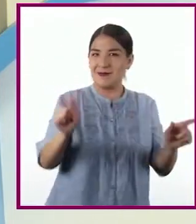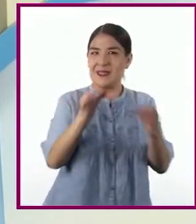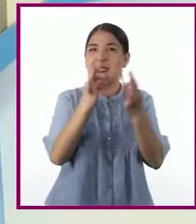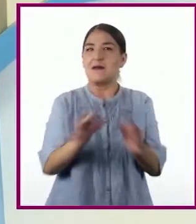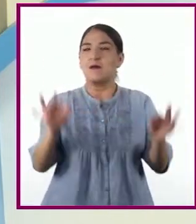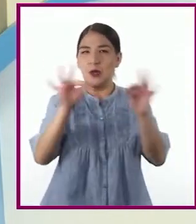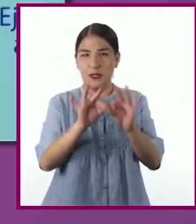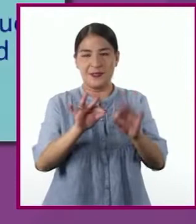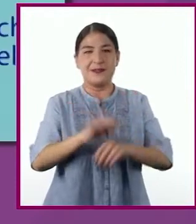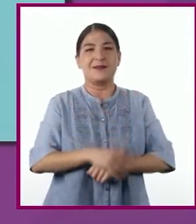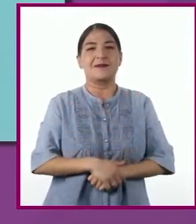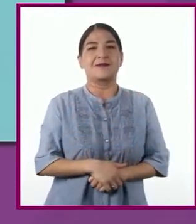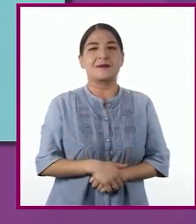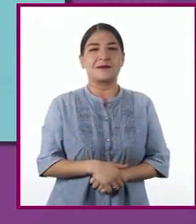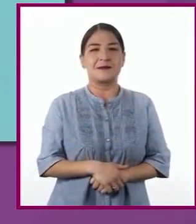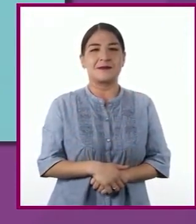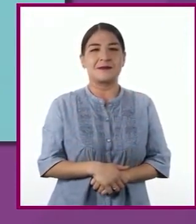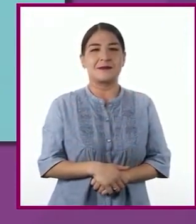fundamentales.